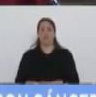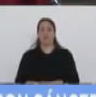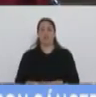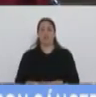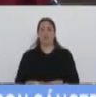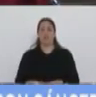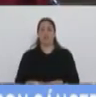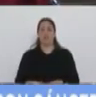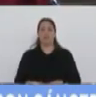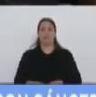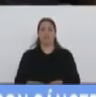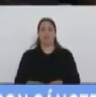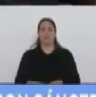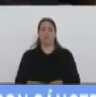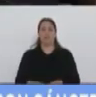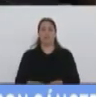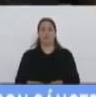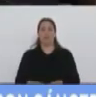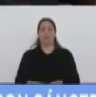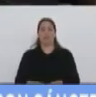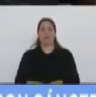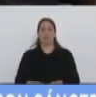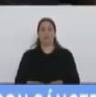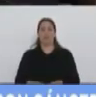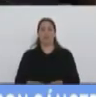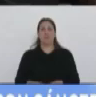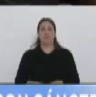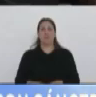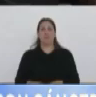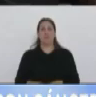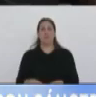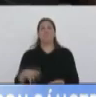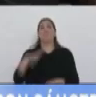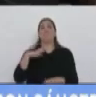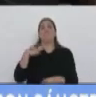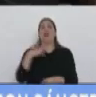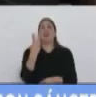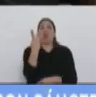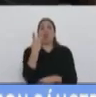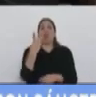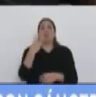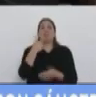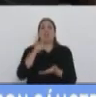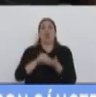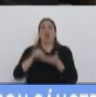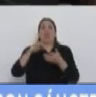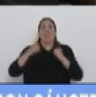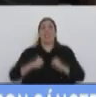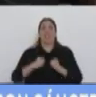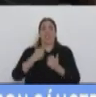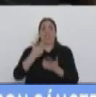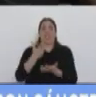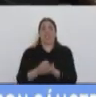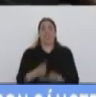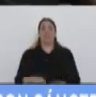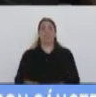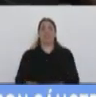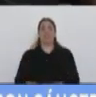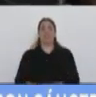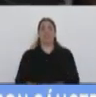incluir a todos y por sobre todo de poder garantizar el 100% de esta cobertura. Lamentablemente muchas veces sabemos